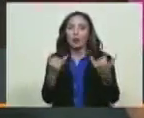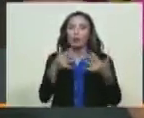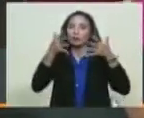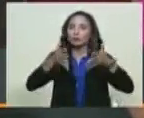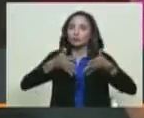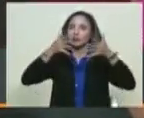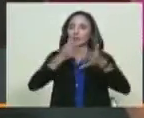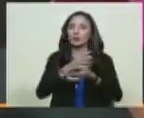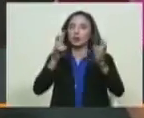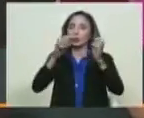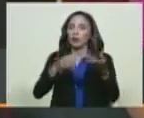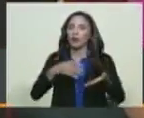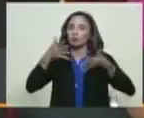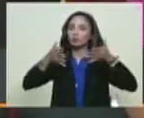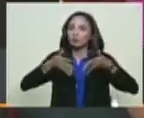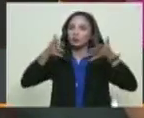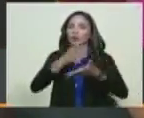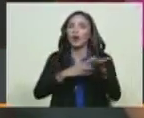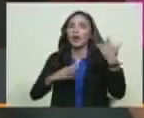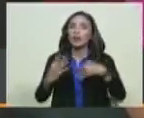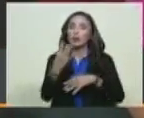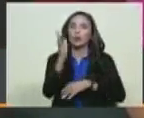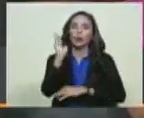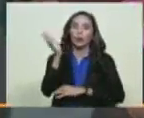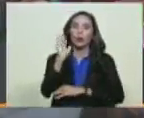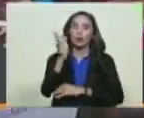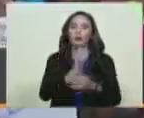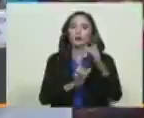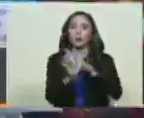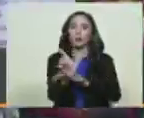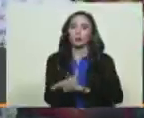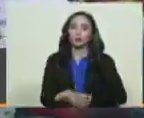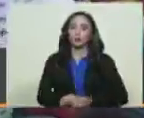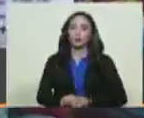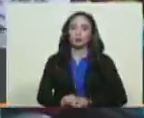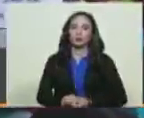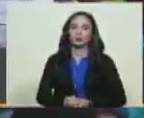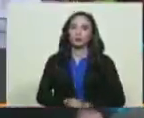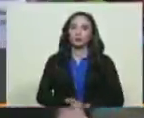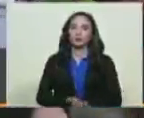emanadas del cuarto congreso el partido socialista unido de venezuela